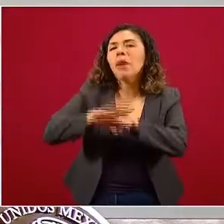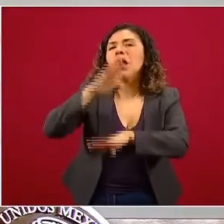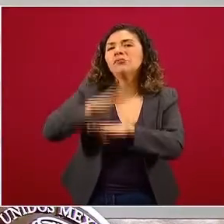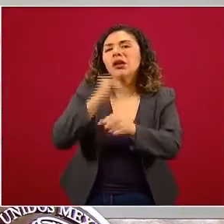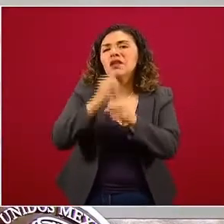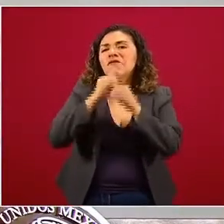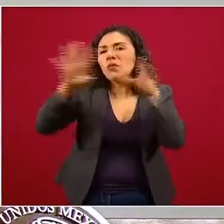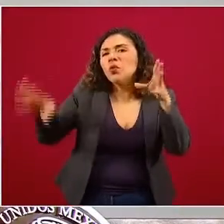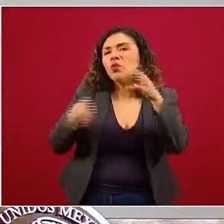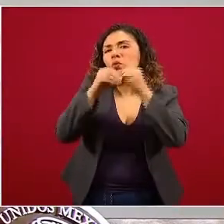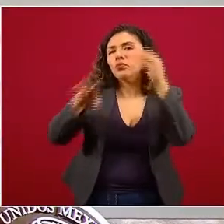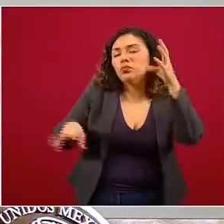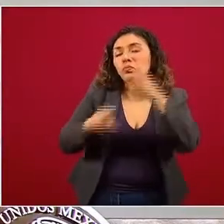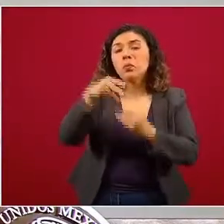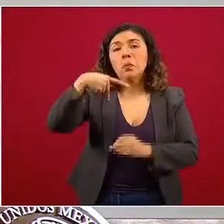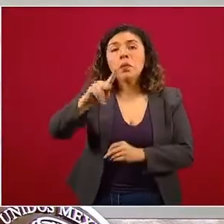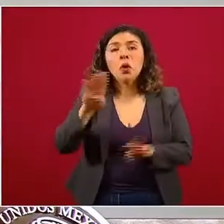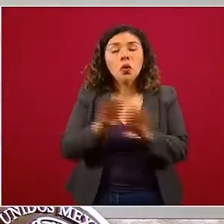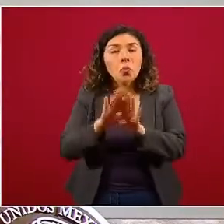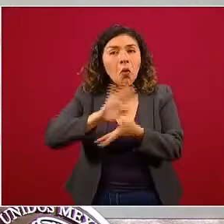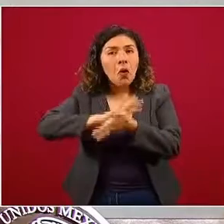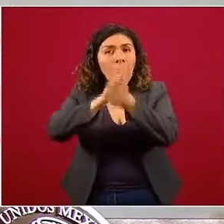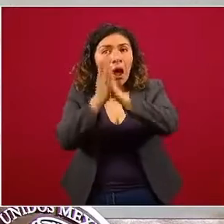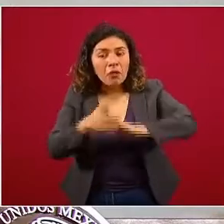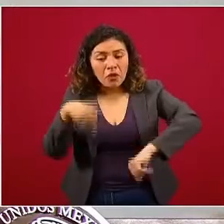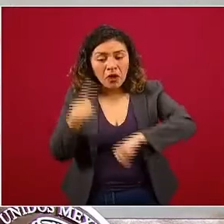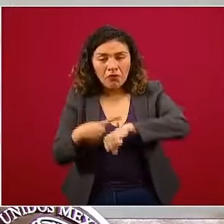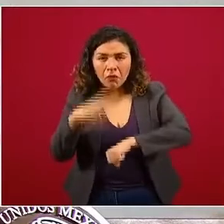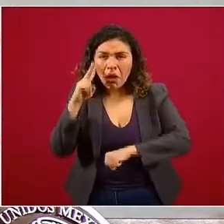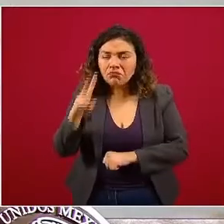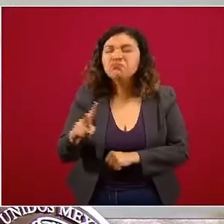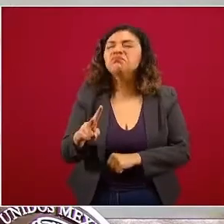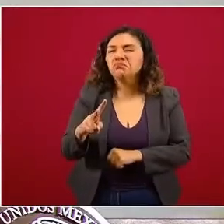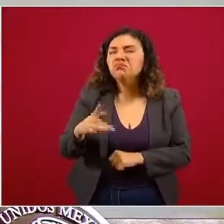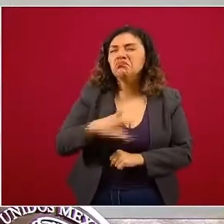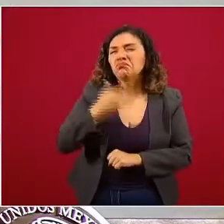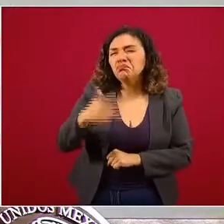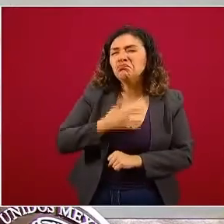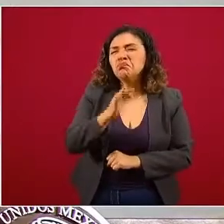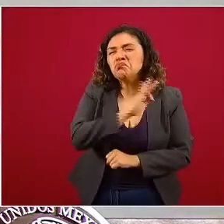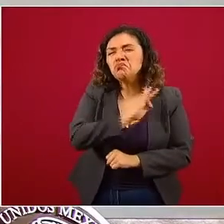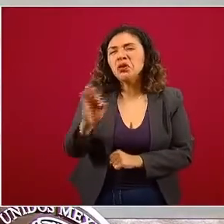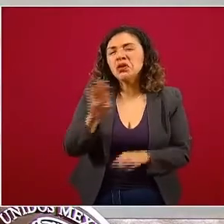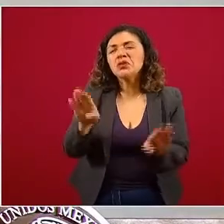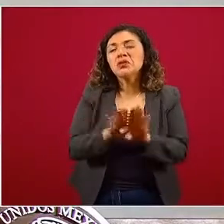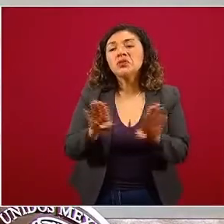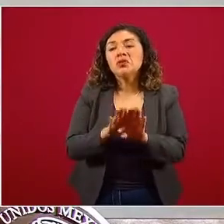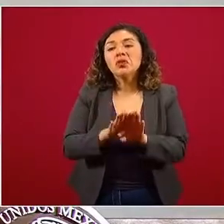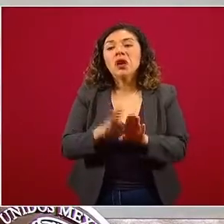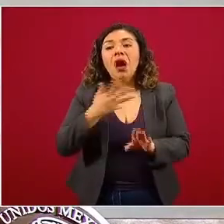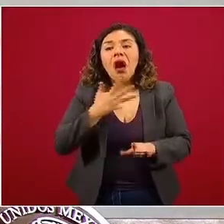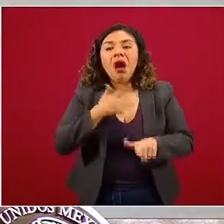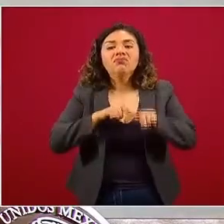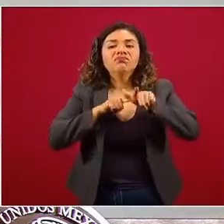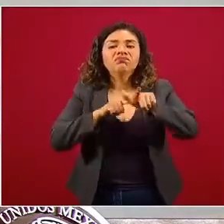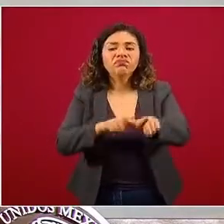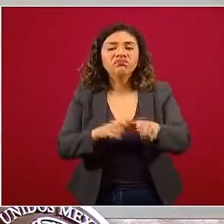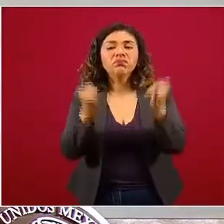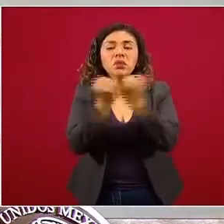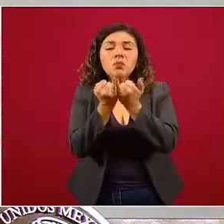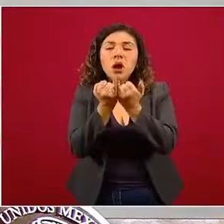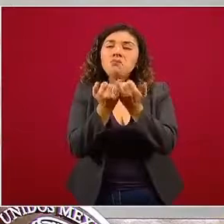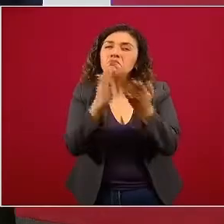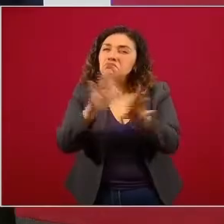nuevos datos. Pero de acuerdo a la velocidad de cambio de la epidemia, estimamos que a final de cuentas se conservará,